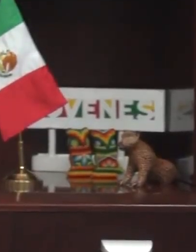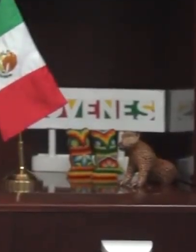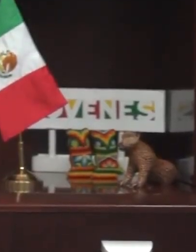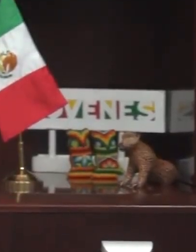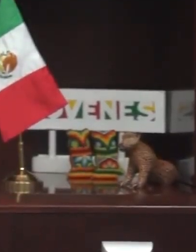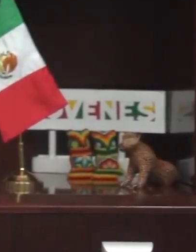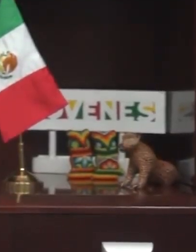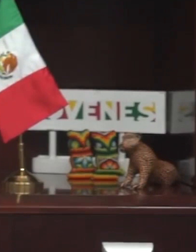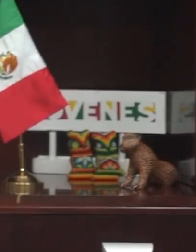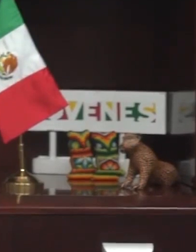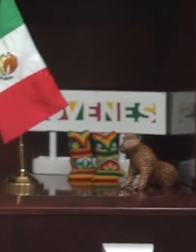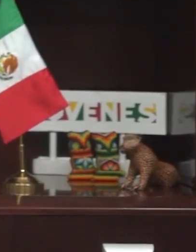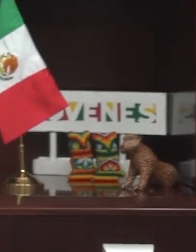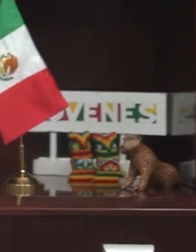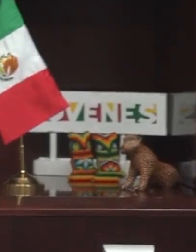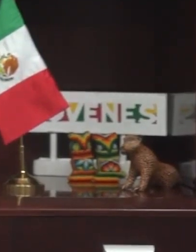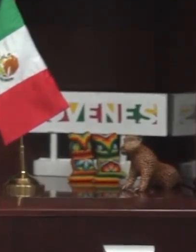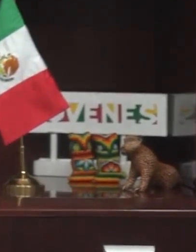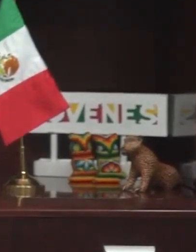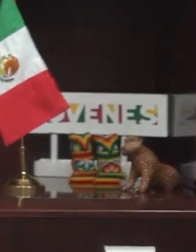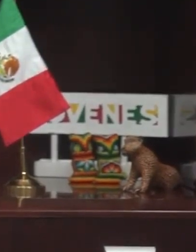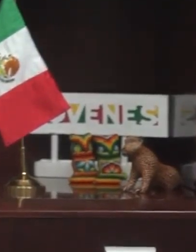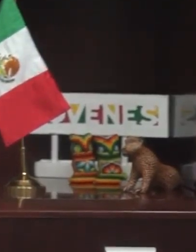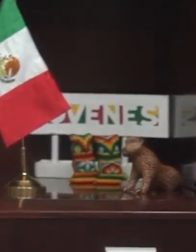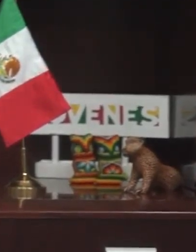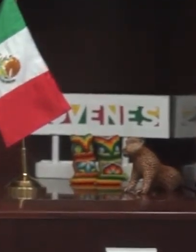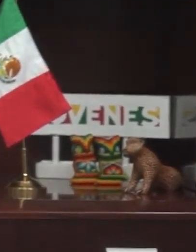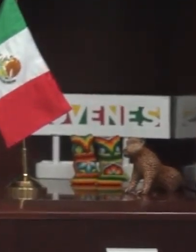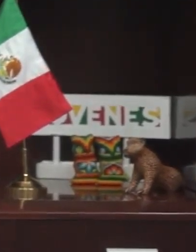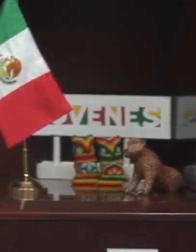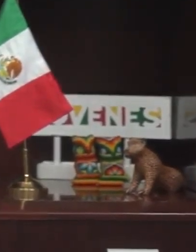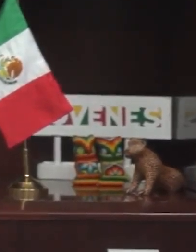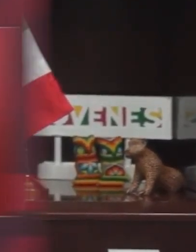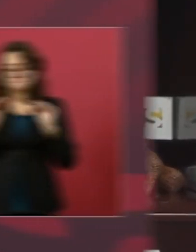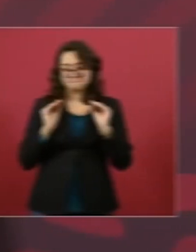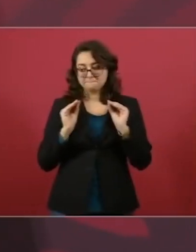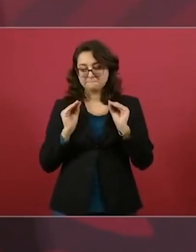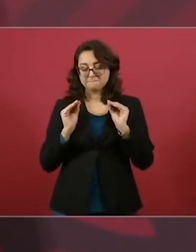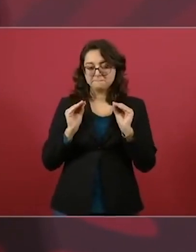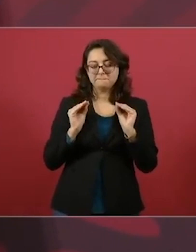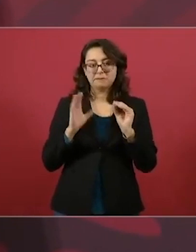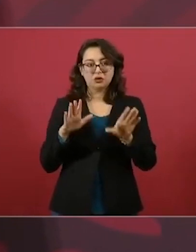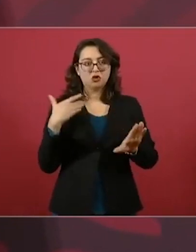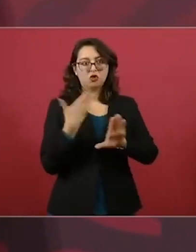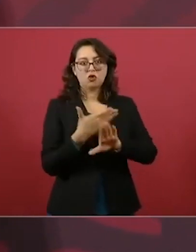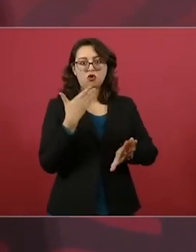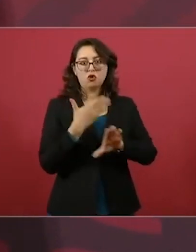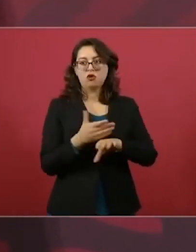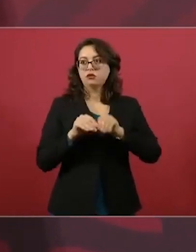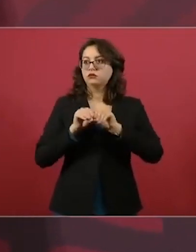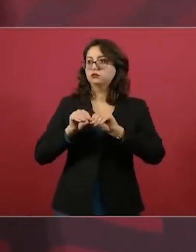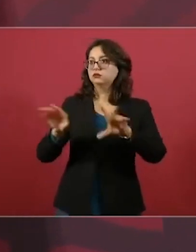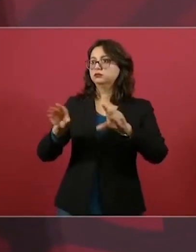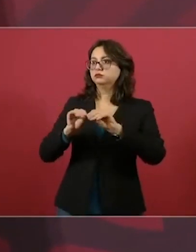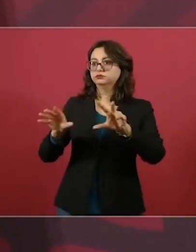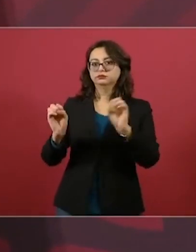Gobernación, realizó una petición de información a la Corte sobre la aplicación de dicho mandato. El tema de la reducción de los salarios de los funcionarios públicos ha sido